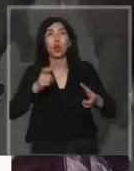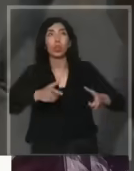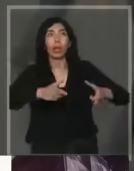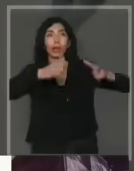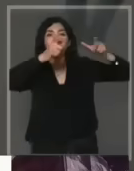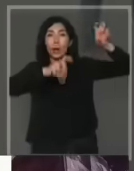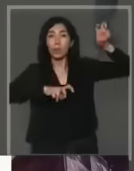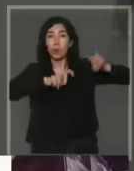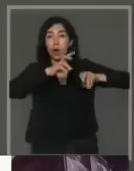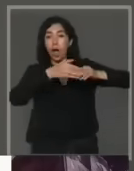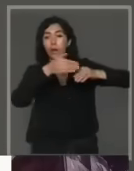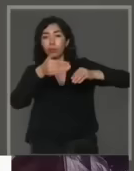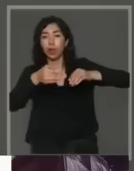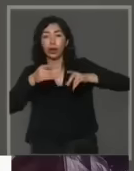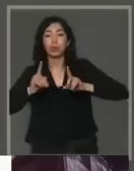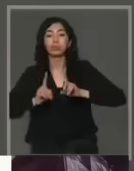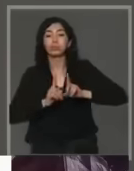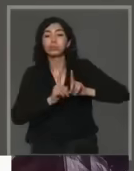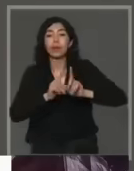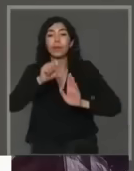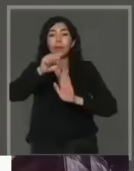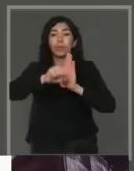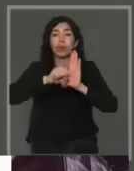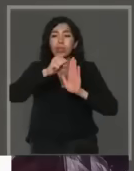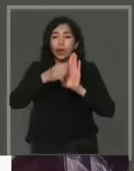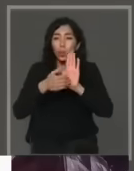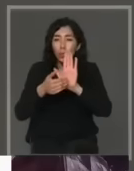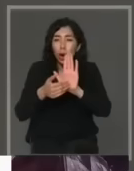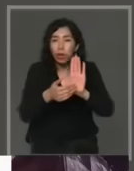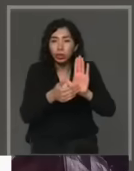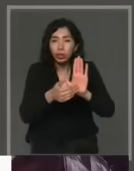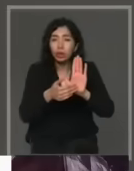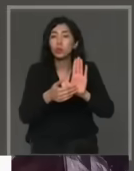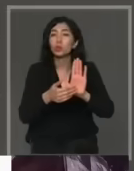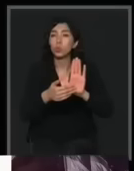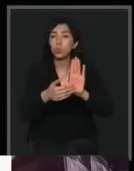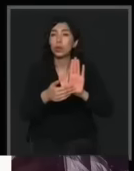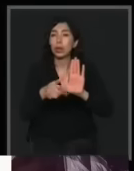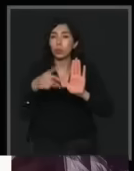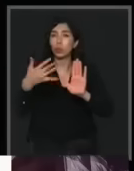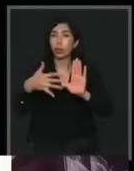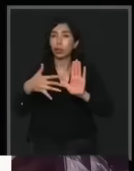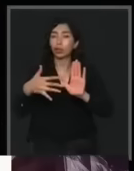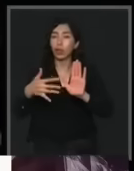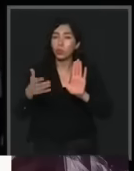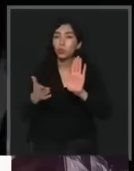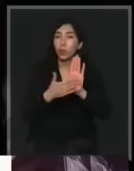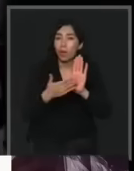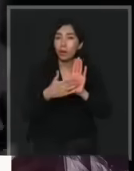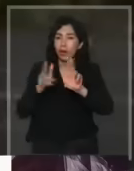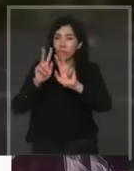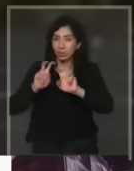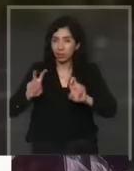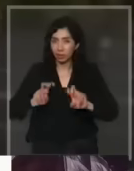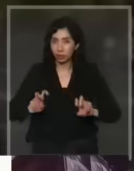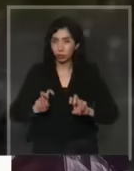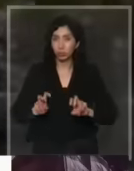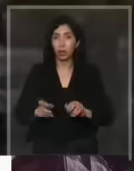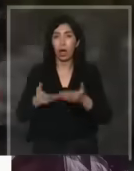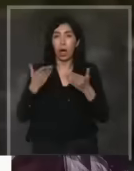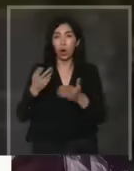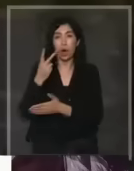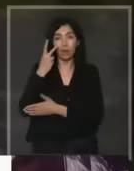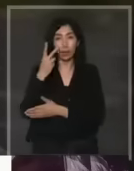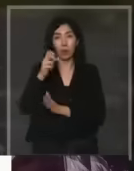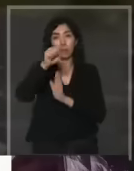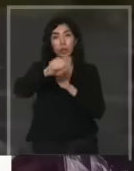parte de los videos que permitirían darle un contexto a una investigación que remeció al país. Pero en el siguiente reportaje no solo veremos en extenso